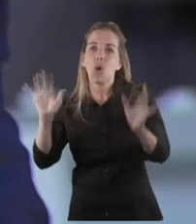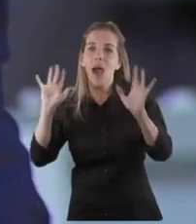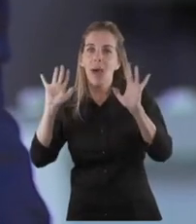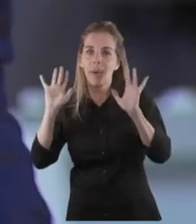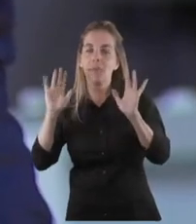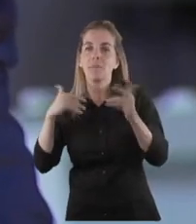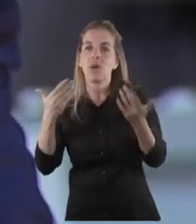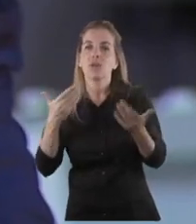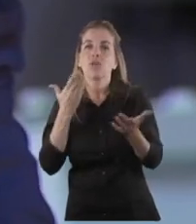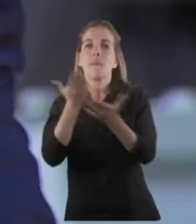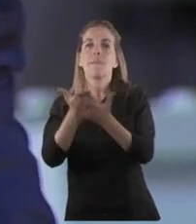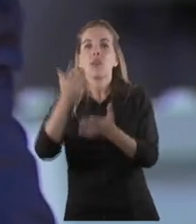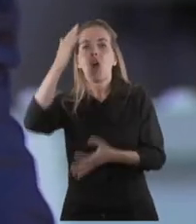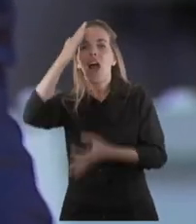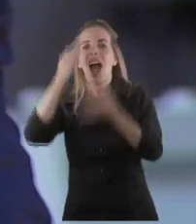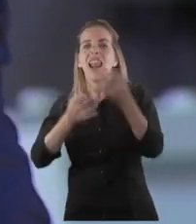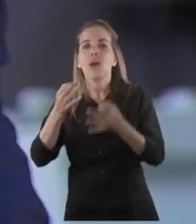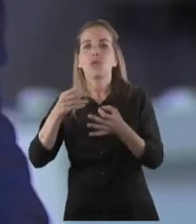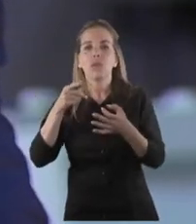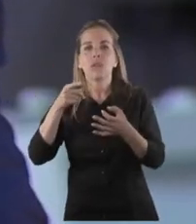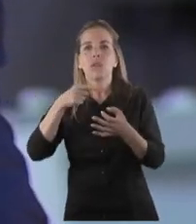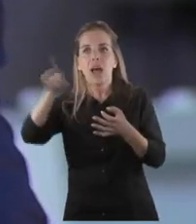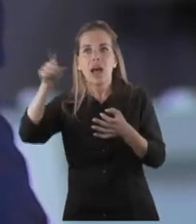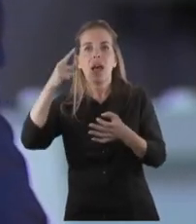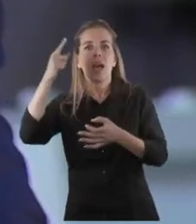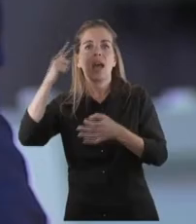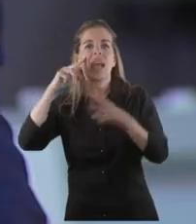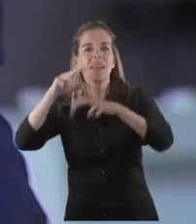la justicia que investigue lo que tenga que investigar.